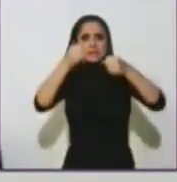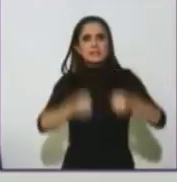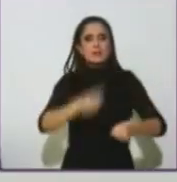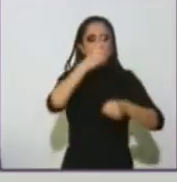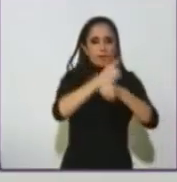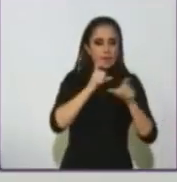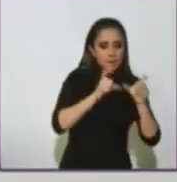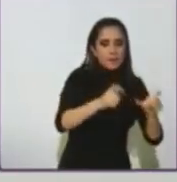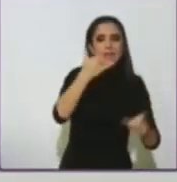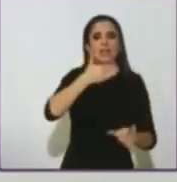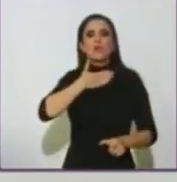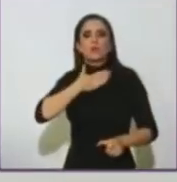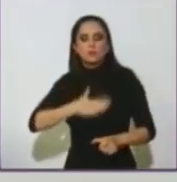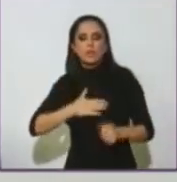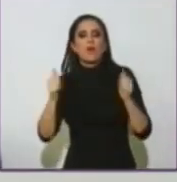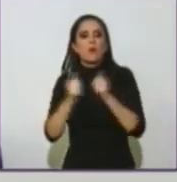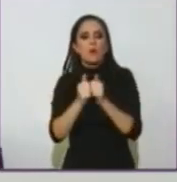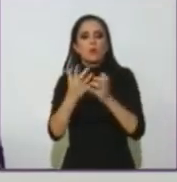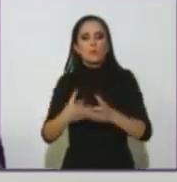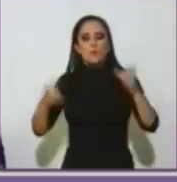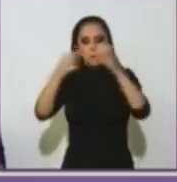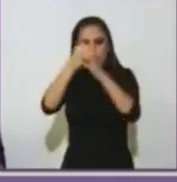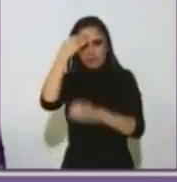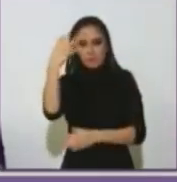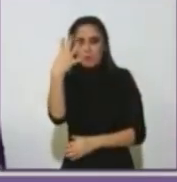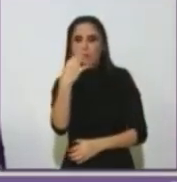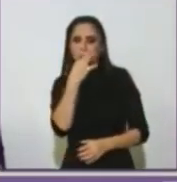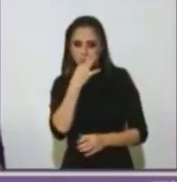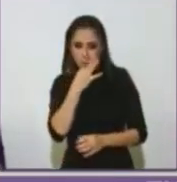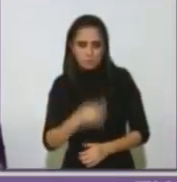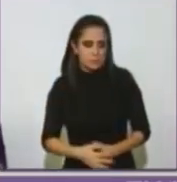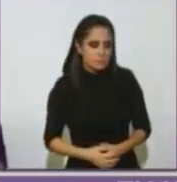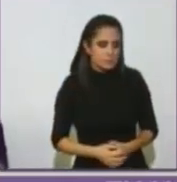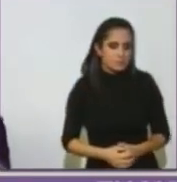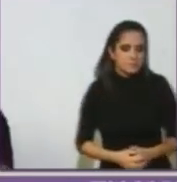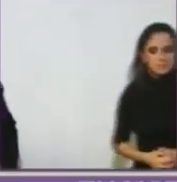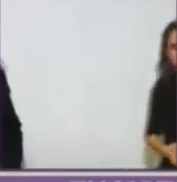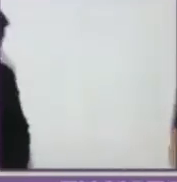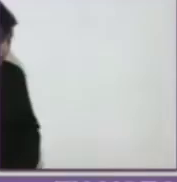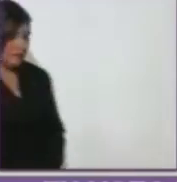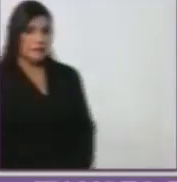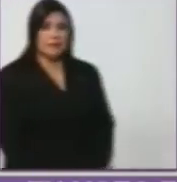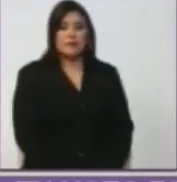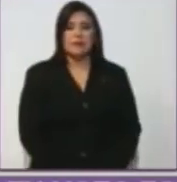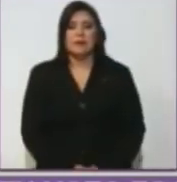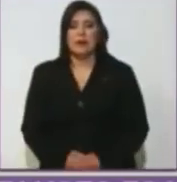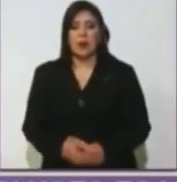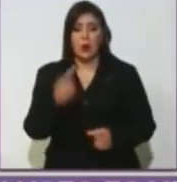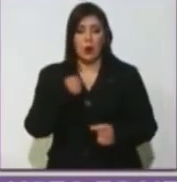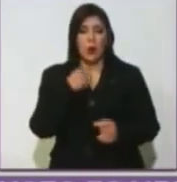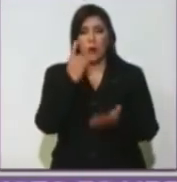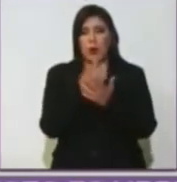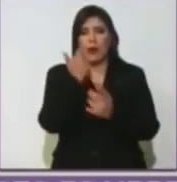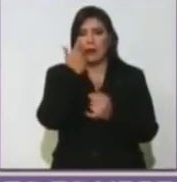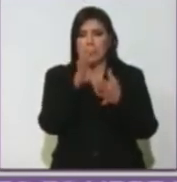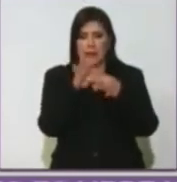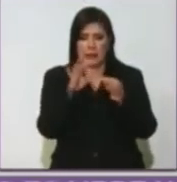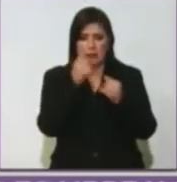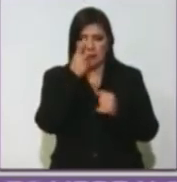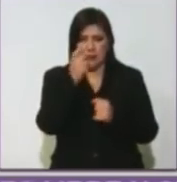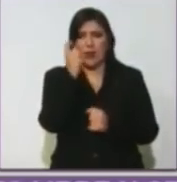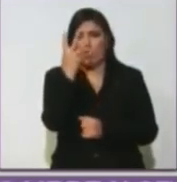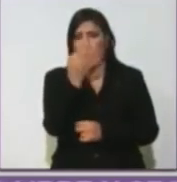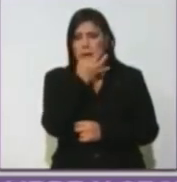de justicia con la bolsa de tiempo les recuerdo si mikel no tomó en cuenta con un segundito nada más lo que quiero decirles son cuatro minutos